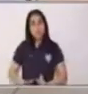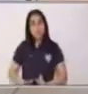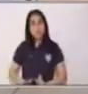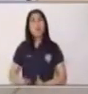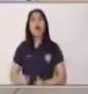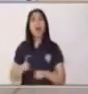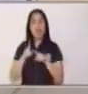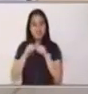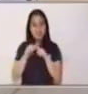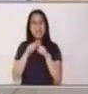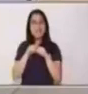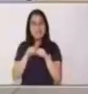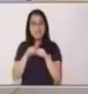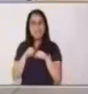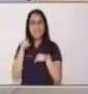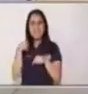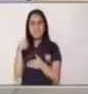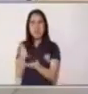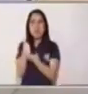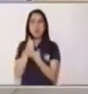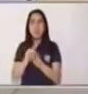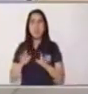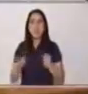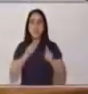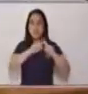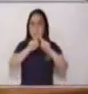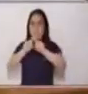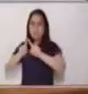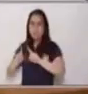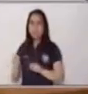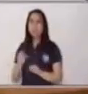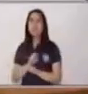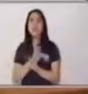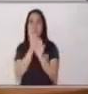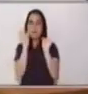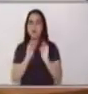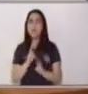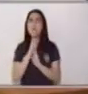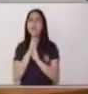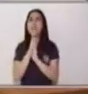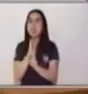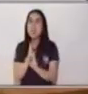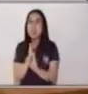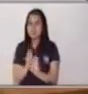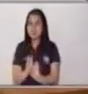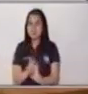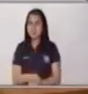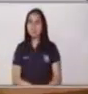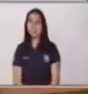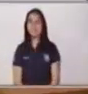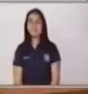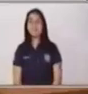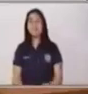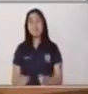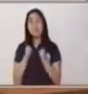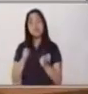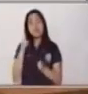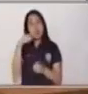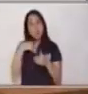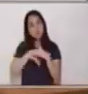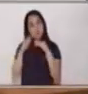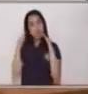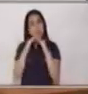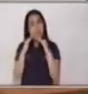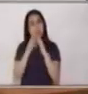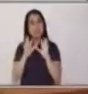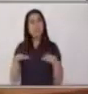a ser? Vas a tratar de formular algunas preguntas con estos ejemplos.